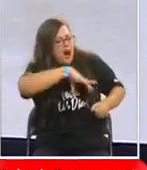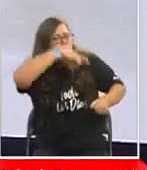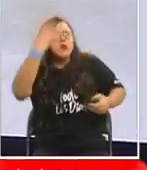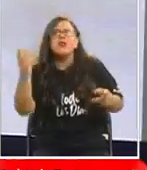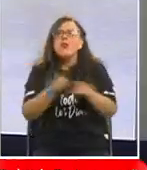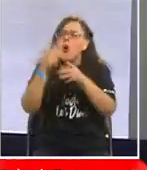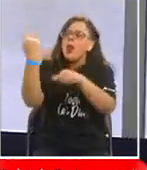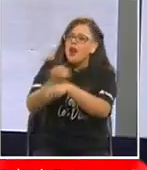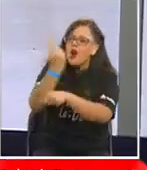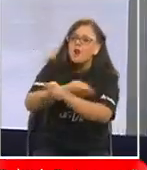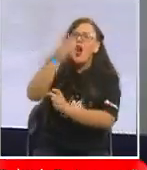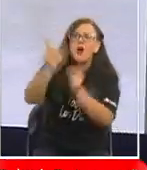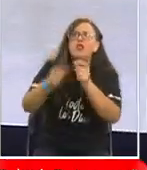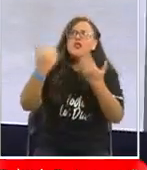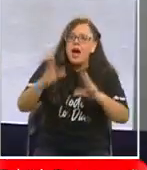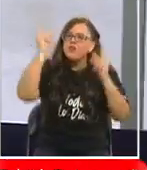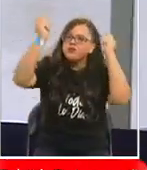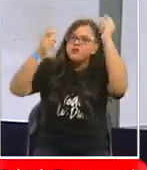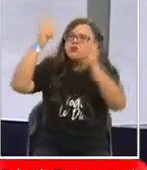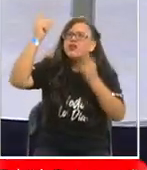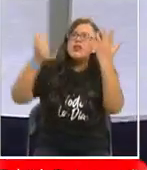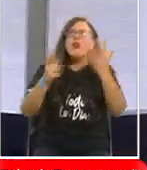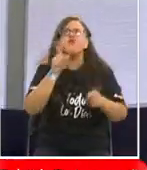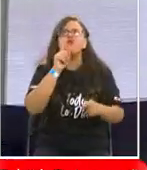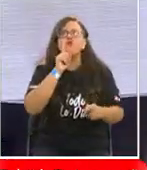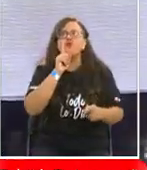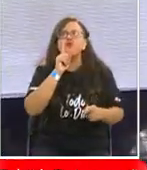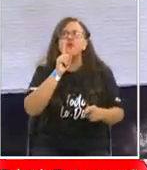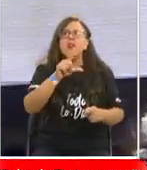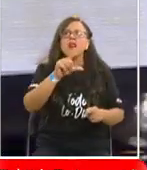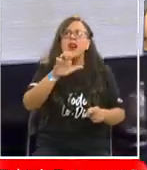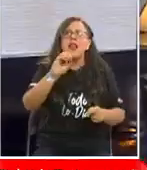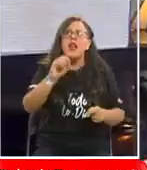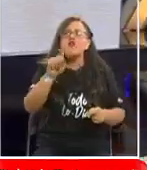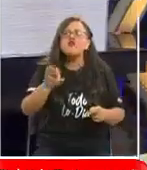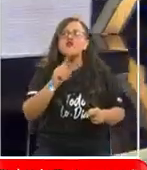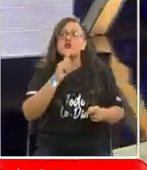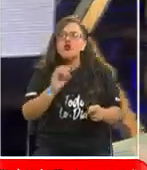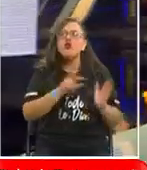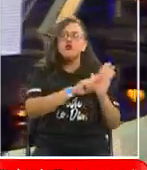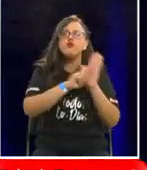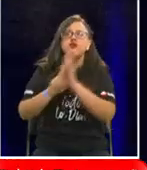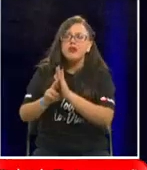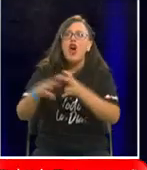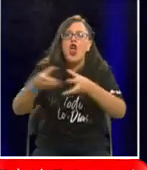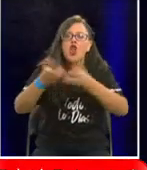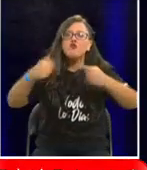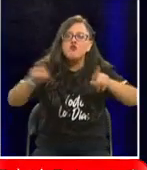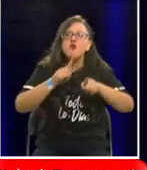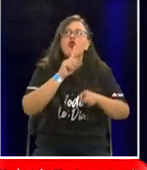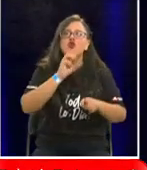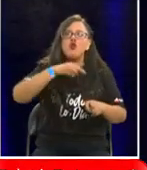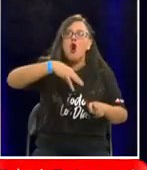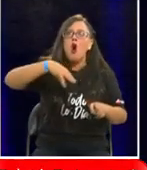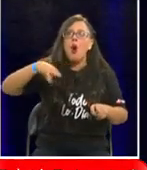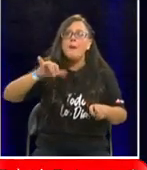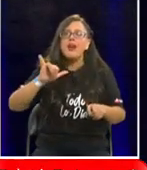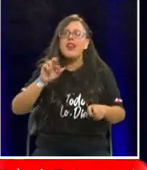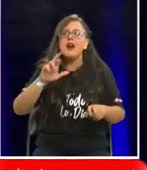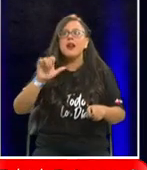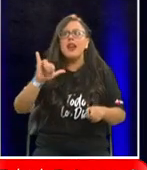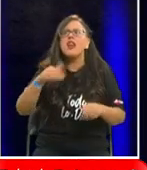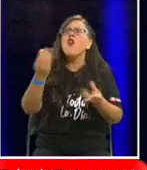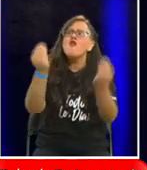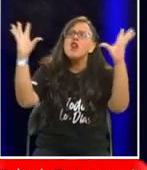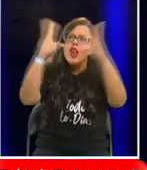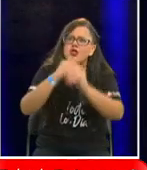esta iniciativa. Entiendo que está nuestro queridísimo amigo Leo Soto, gran representante de la Sonora de Tommy Rey. Leo, muy buenas noches. Qué gusto